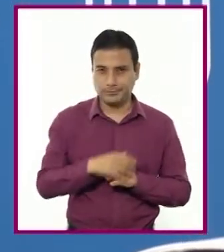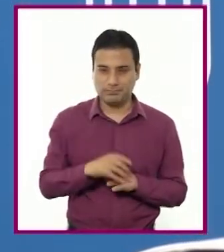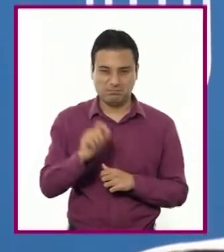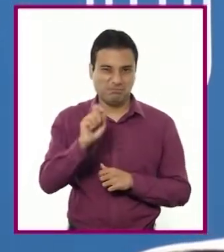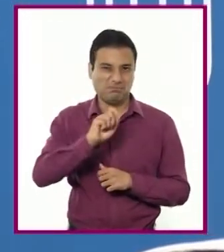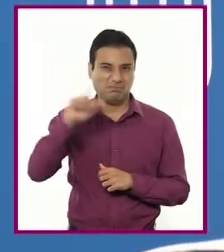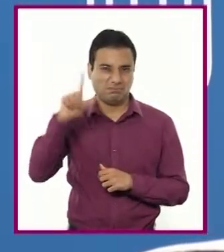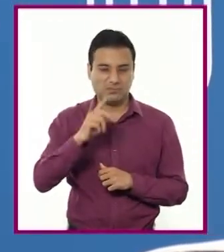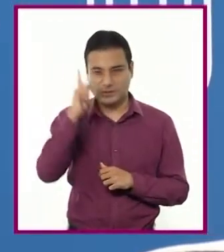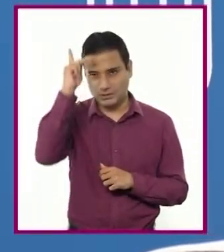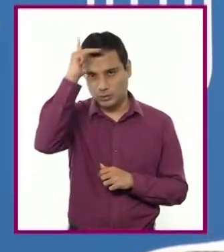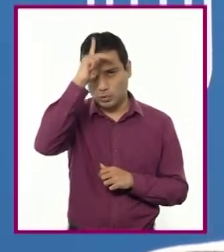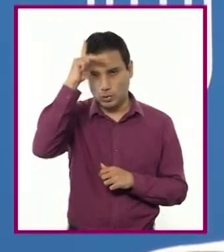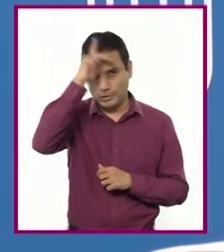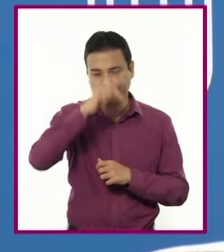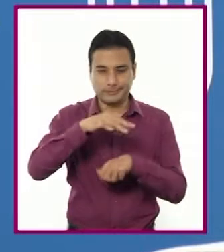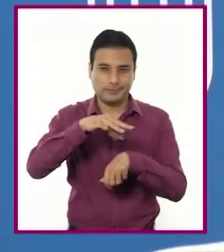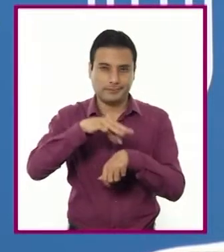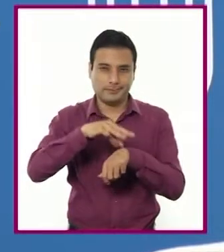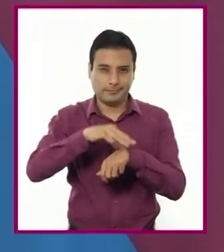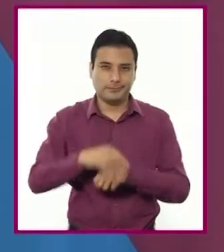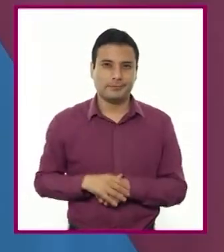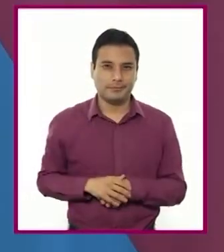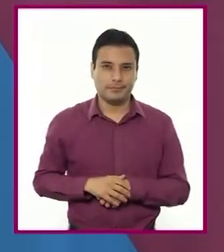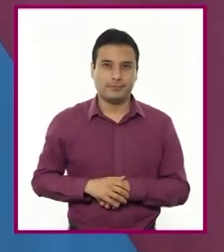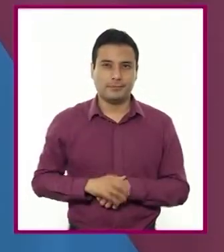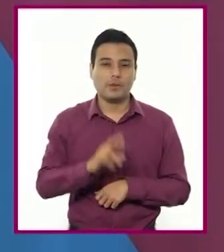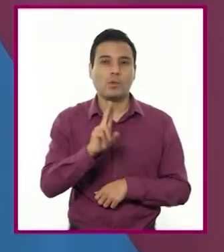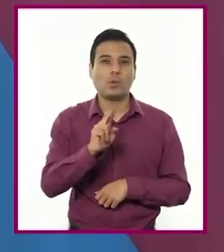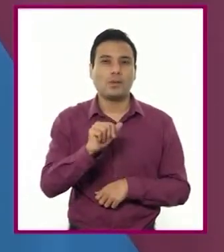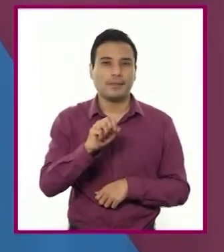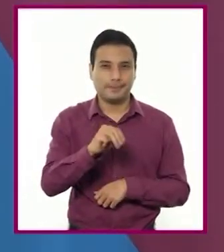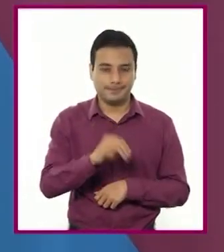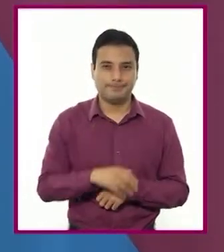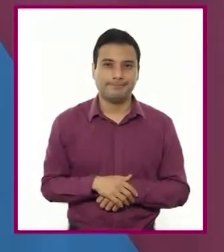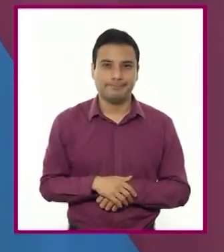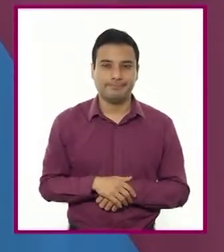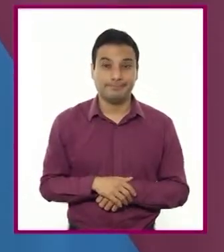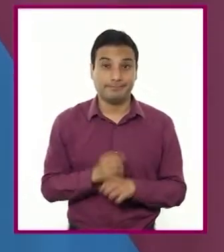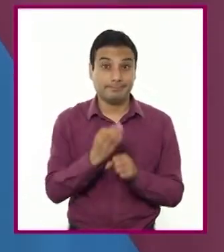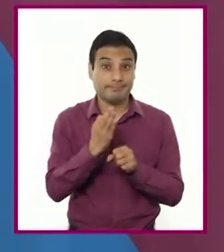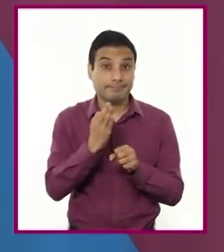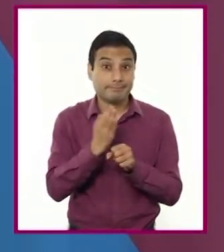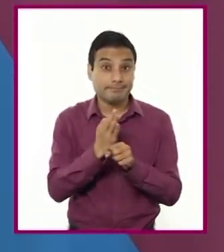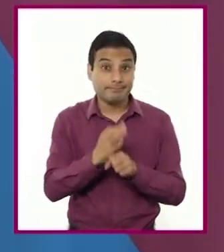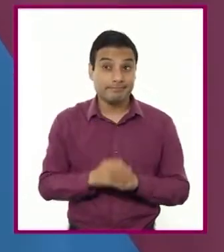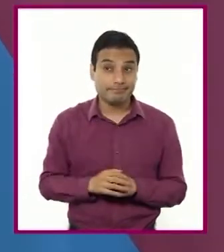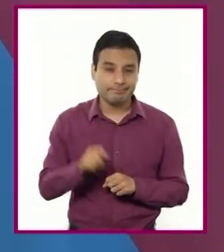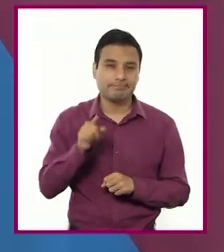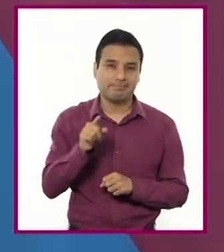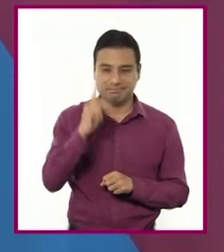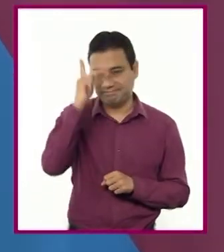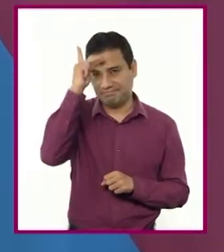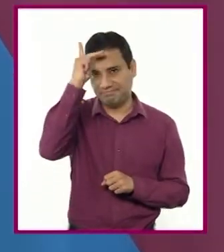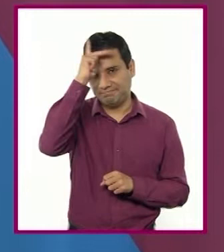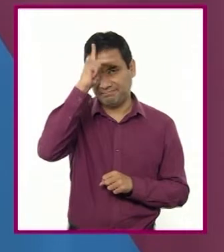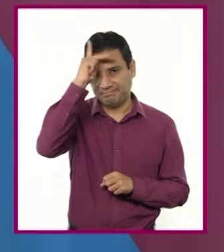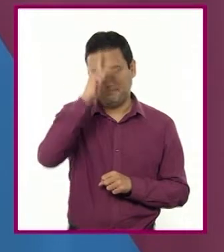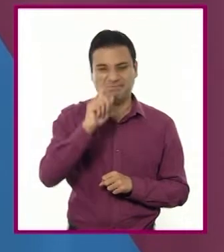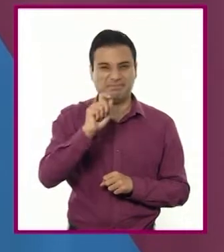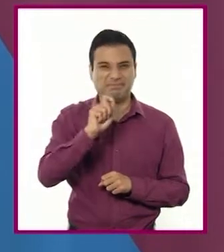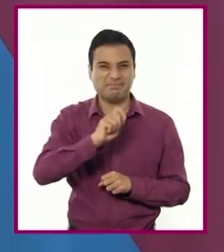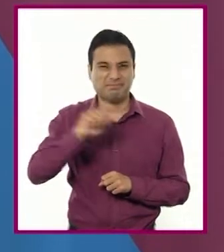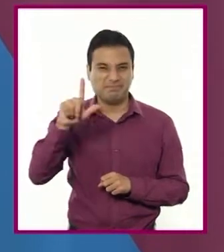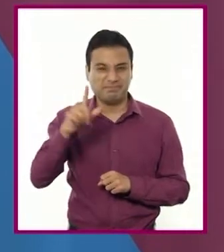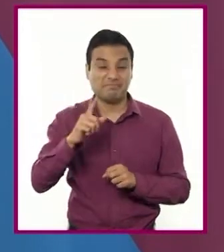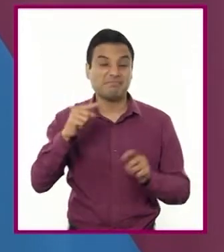especialidad en psicología clínica por la Universidad Nacional Autónoma de México. Actualmente se desempeña como psicóloga especializada en